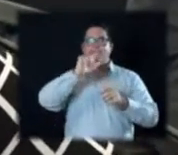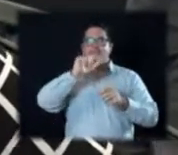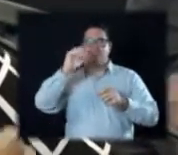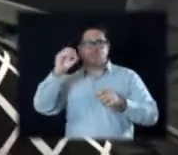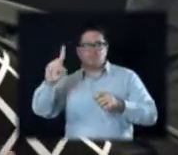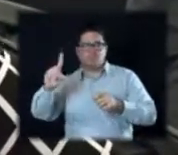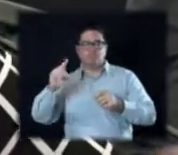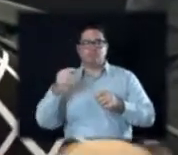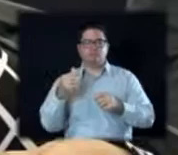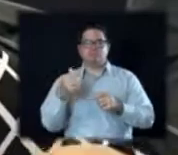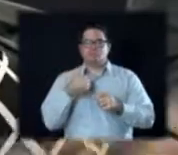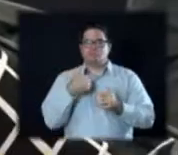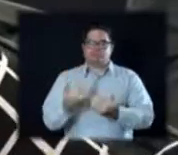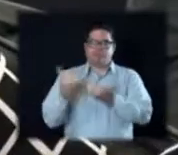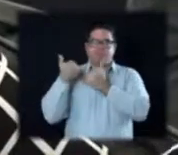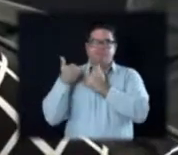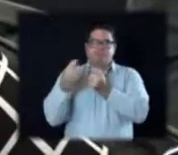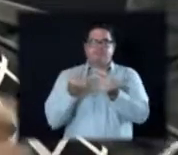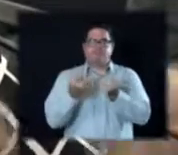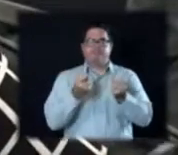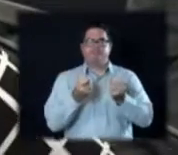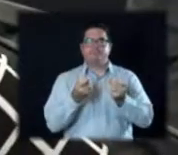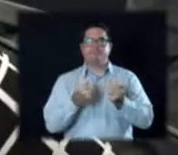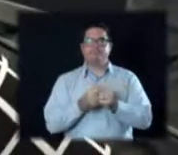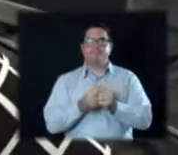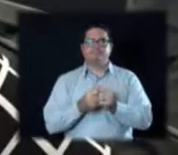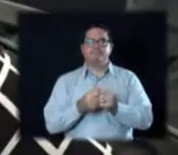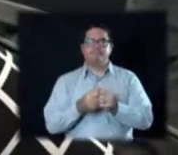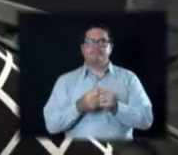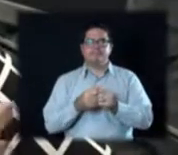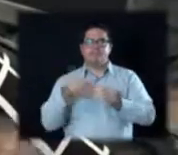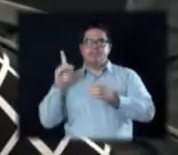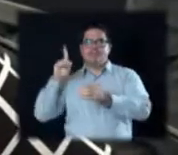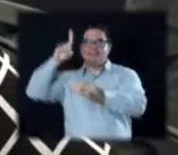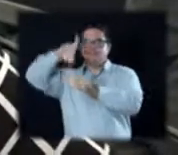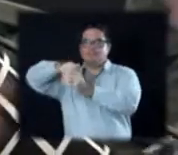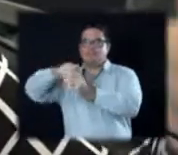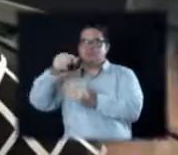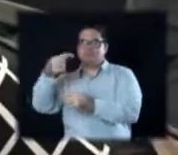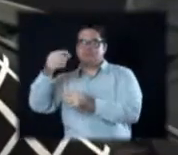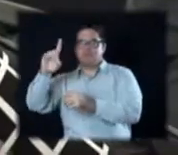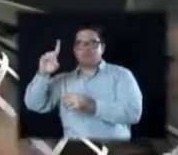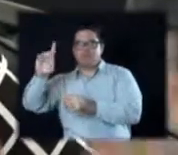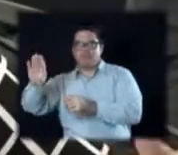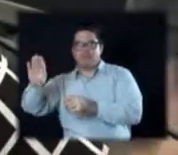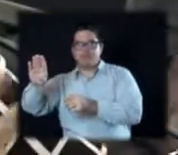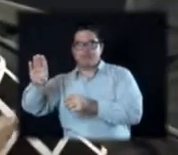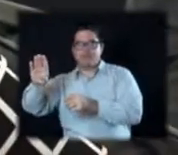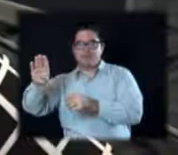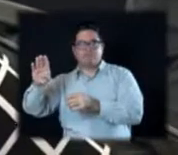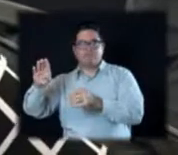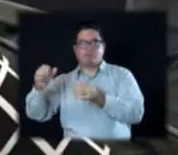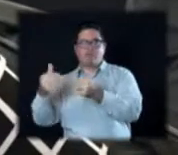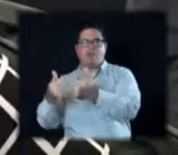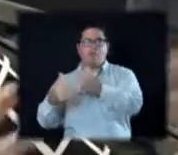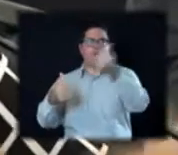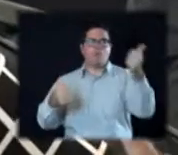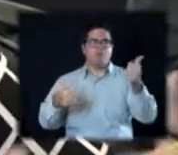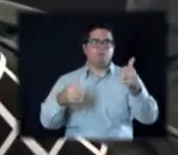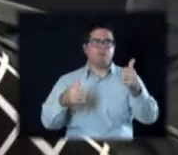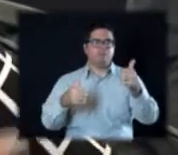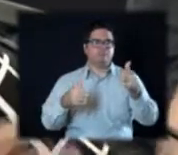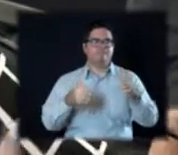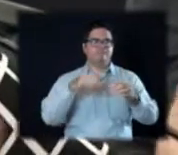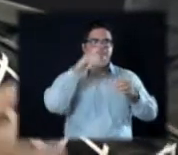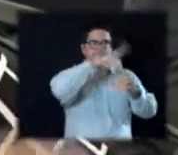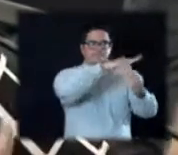2001 y ocurrió lo mismo cuando llegamos. Todas las agencias estaban depositando fuera del Banco Gubernamental. Hicimos una reunión donde el gobernador les dijo